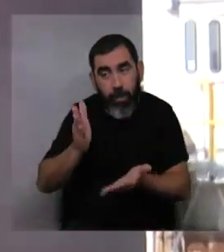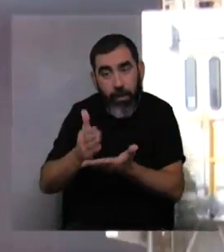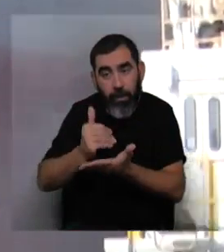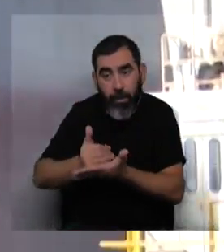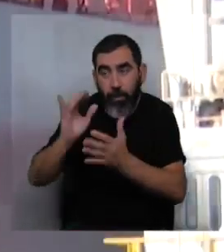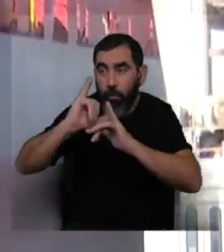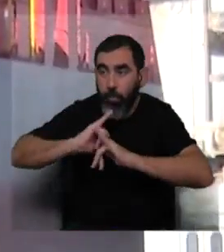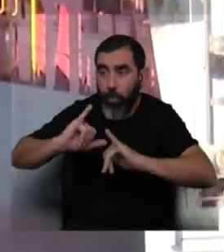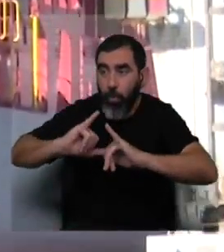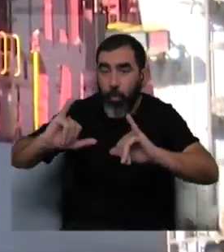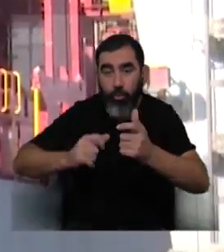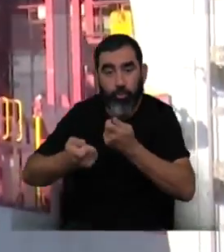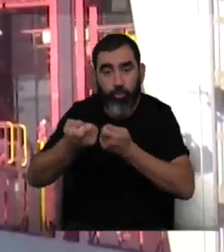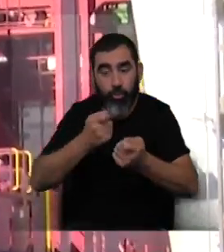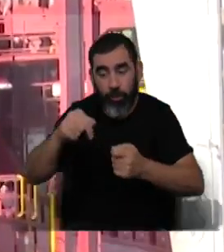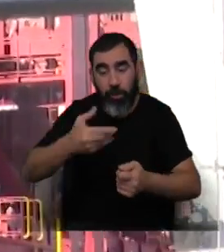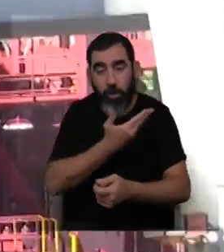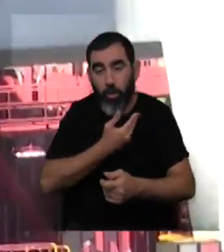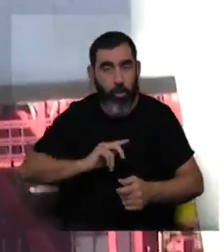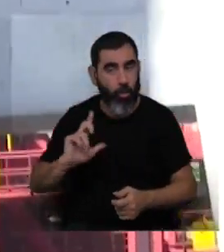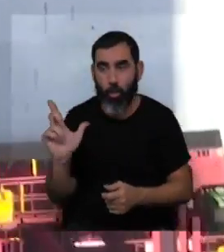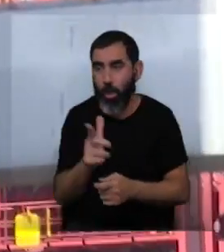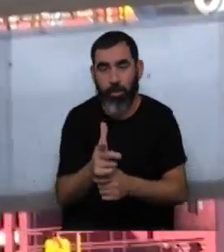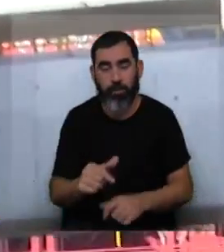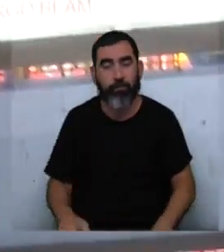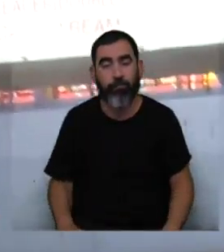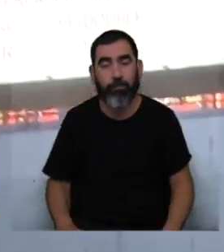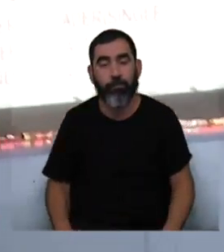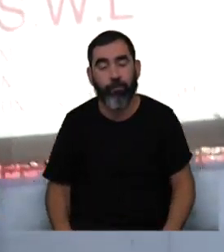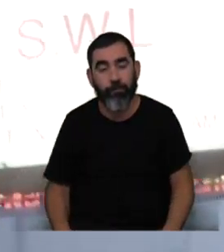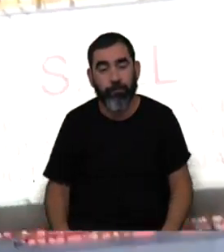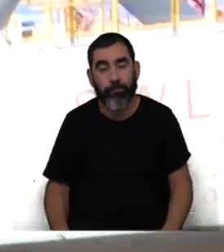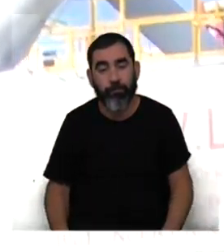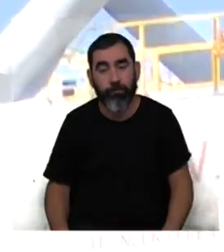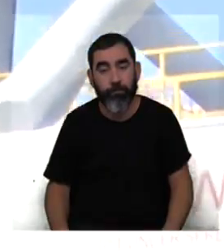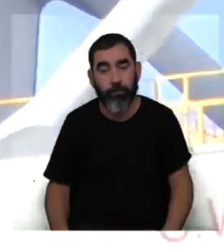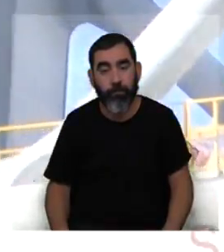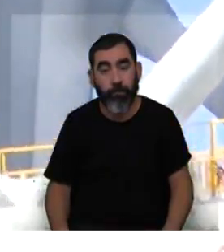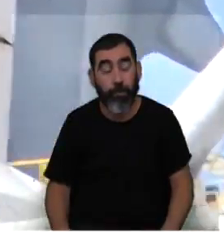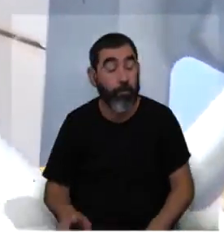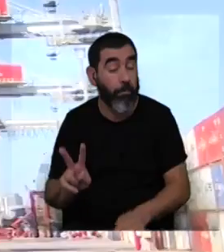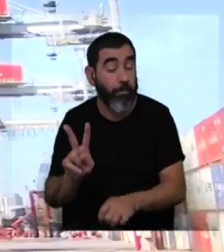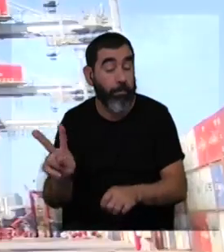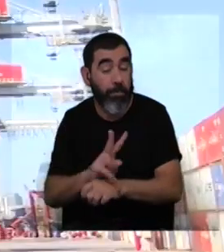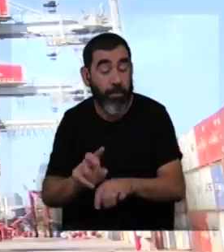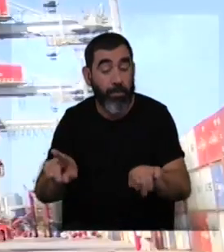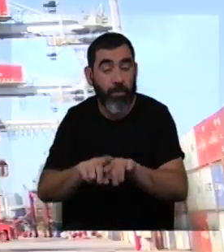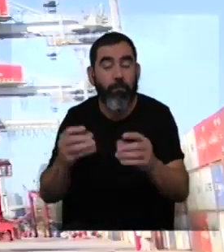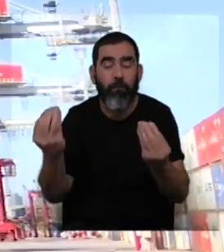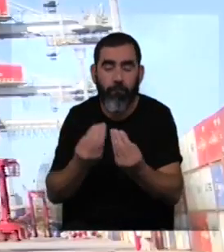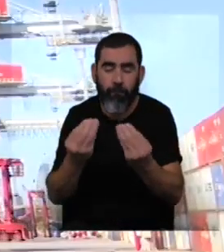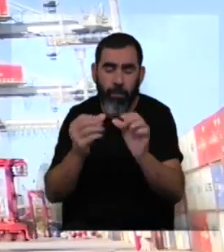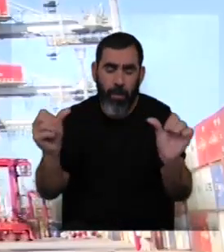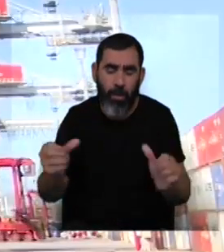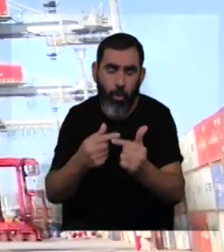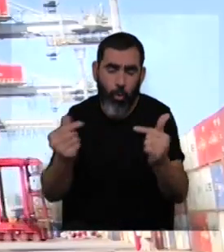promoción comercial, que en este gobierno estuvo ausente. Entonces, hay que hacer como en seguridad, muchas cosas al mismo